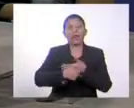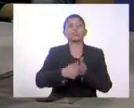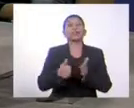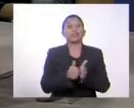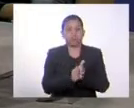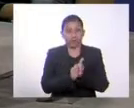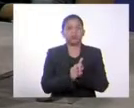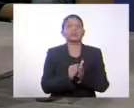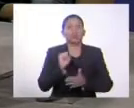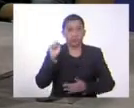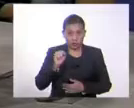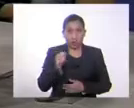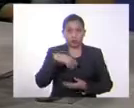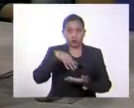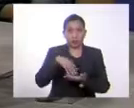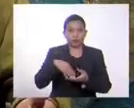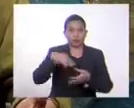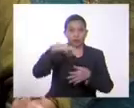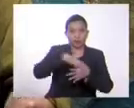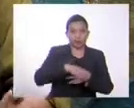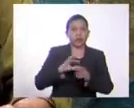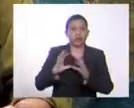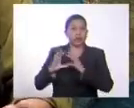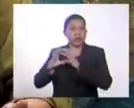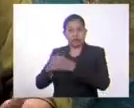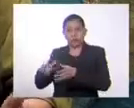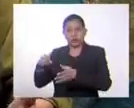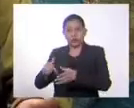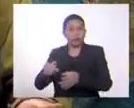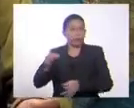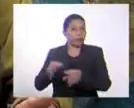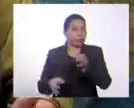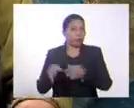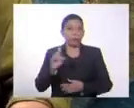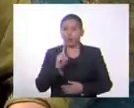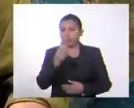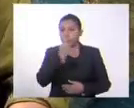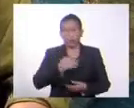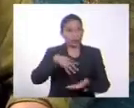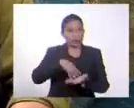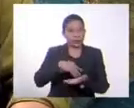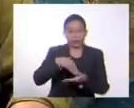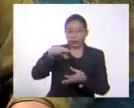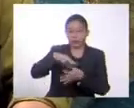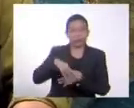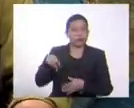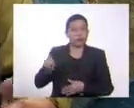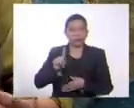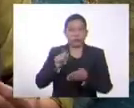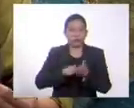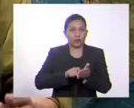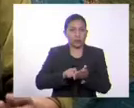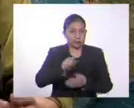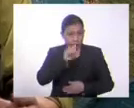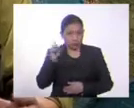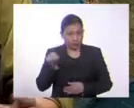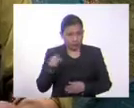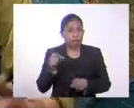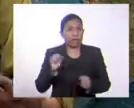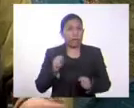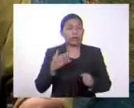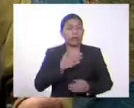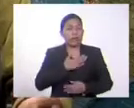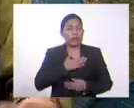órgano judicial. Bueno, está dentro del diseño y el ordenamiento constitucional el hecho de que son los